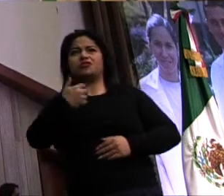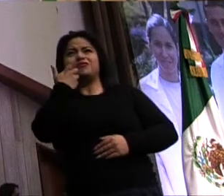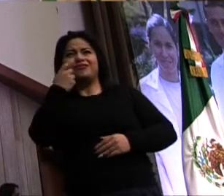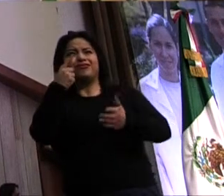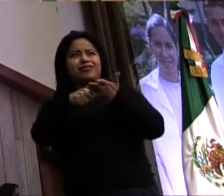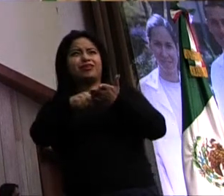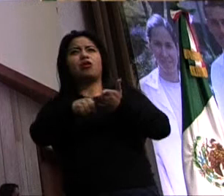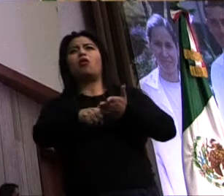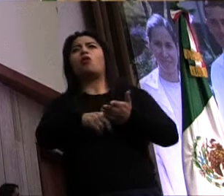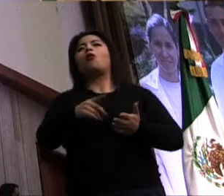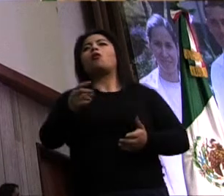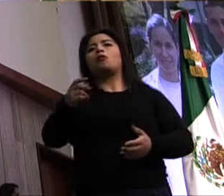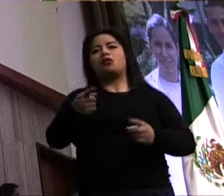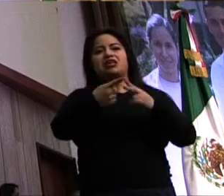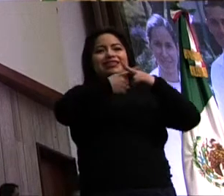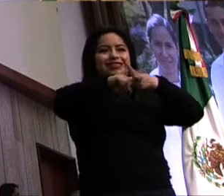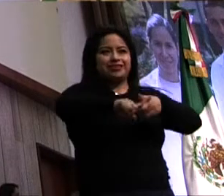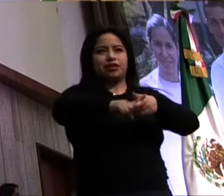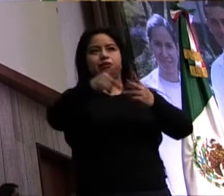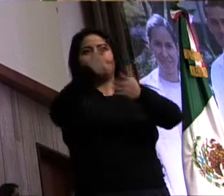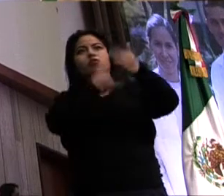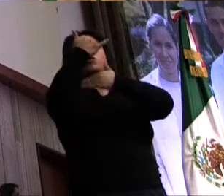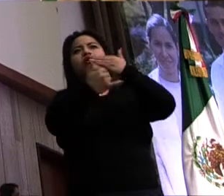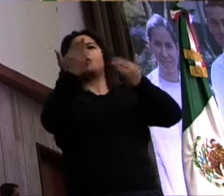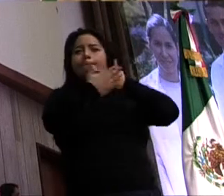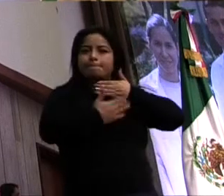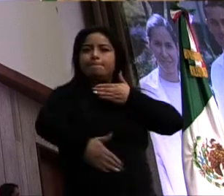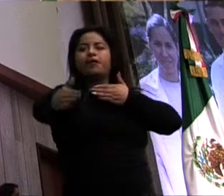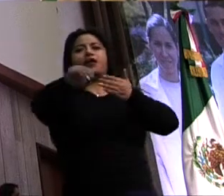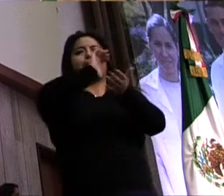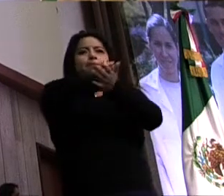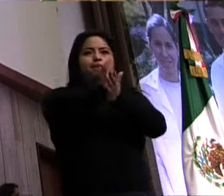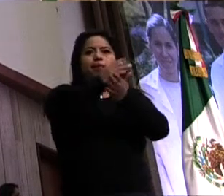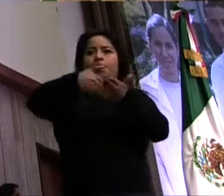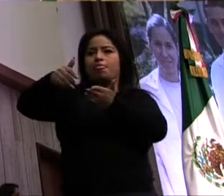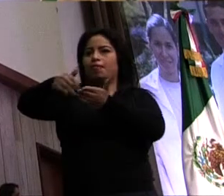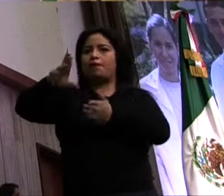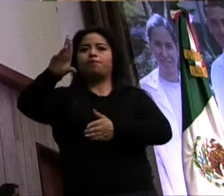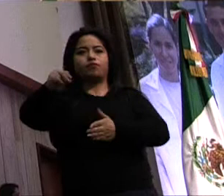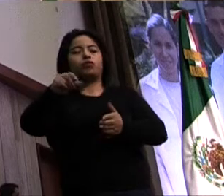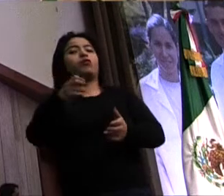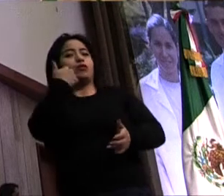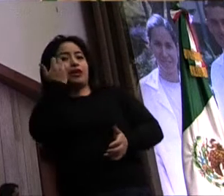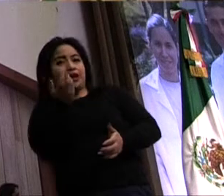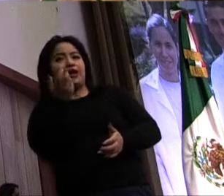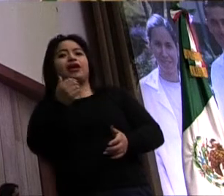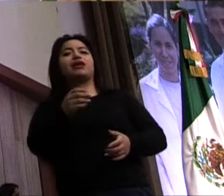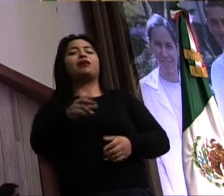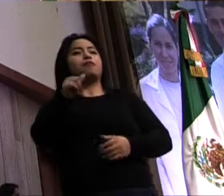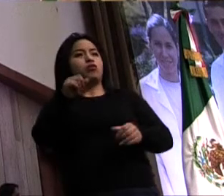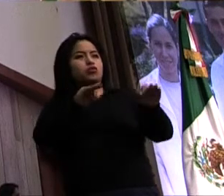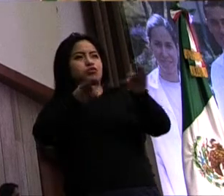muy pronto el programa piloto para erradicar la discriminación e injusticia en el